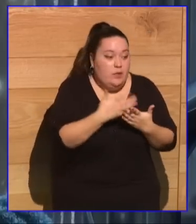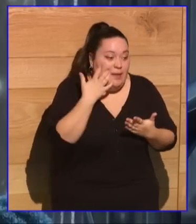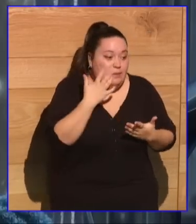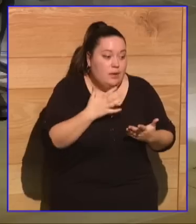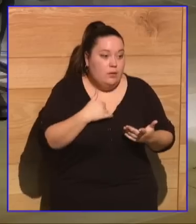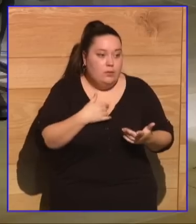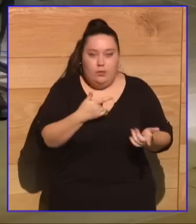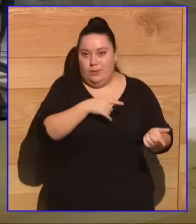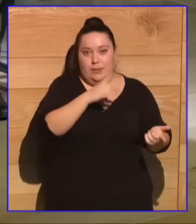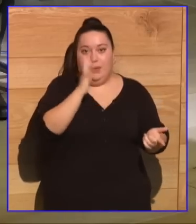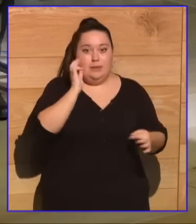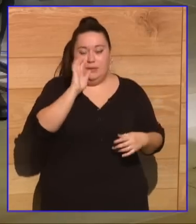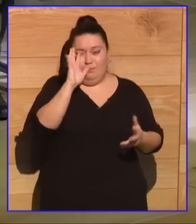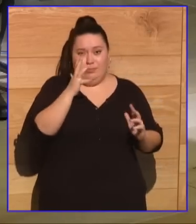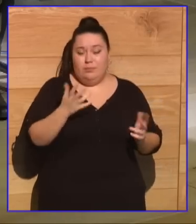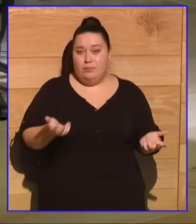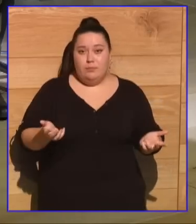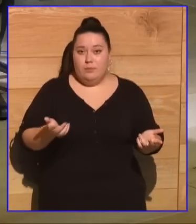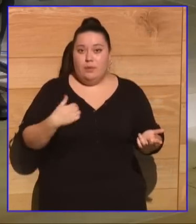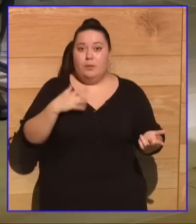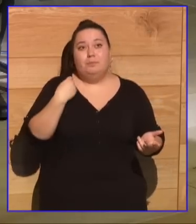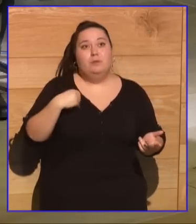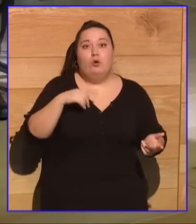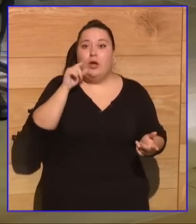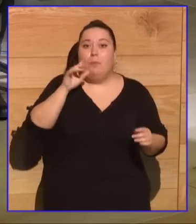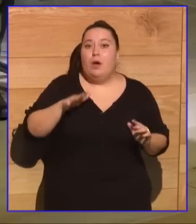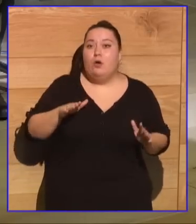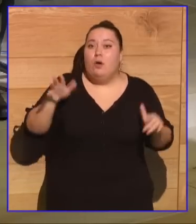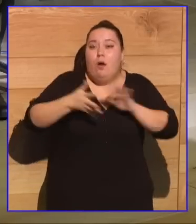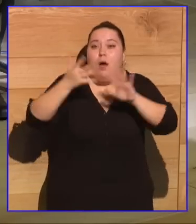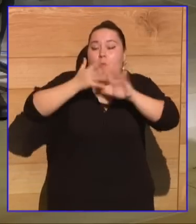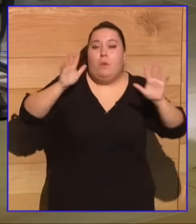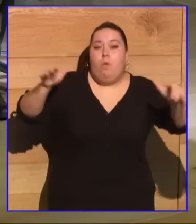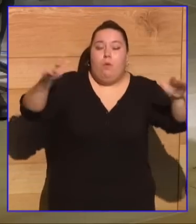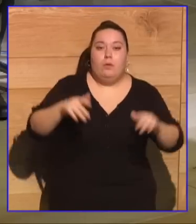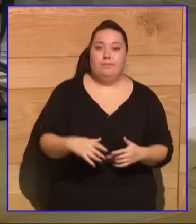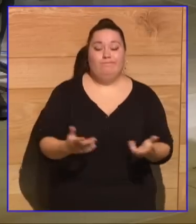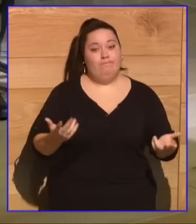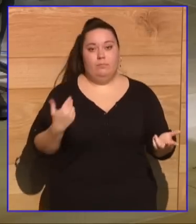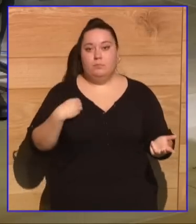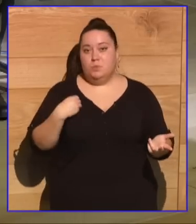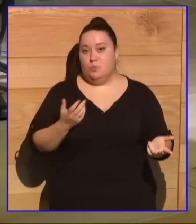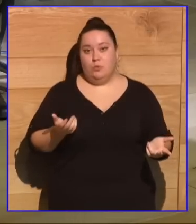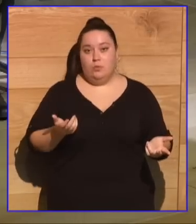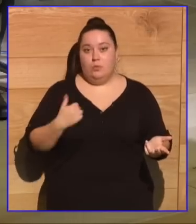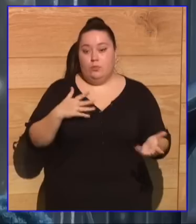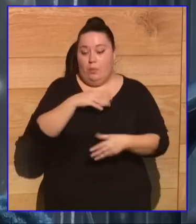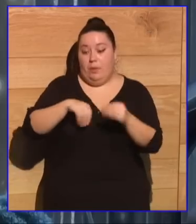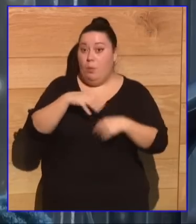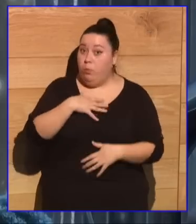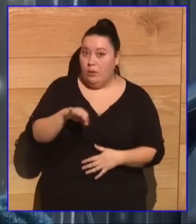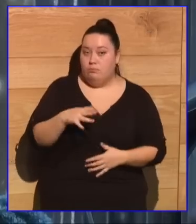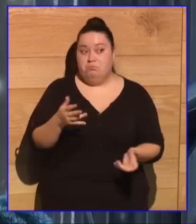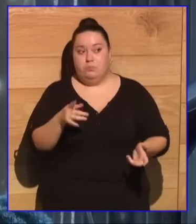justificó, estaba mal de la cabeza y dijo eso como dije, es que los pájaros vuelan muy deprisa. Claro. No, pero eso quiere decir que tú puedes empatizar con eso. Bueno,